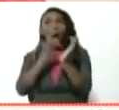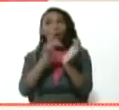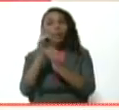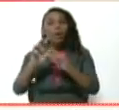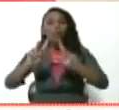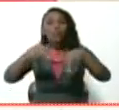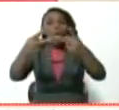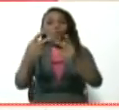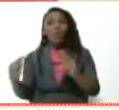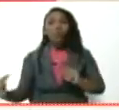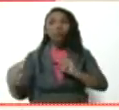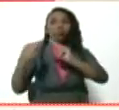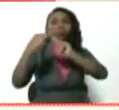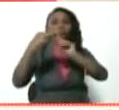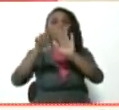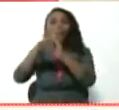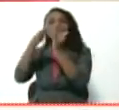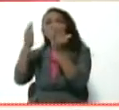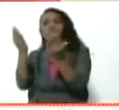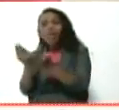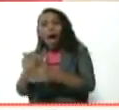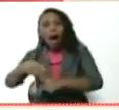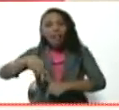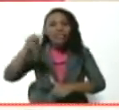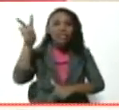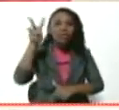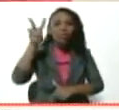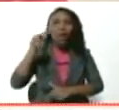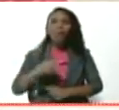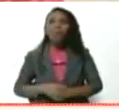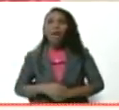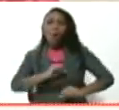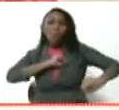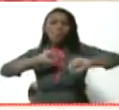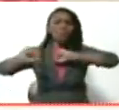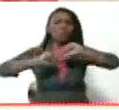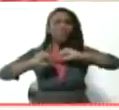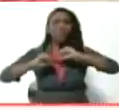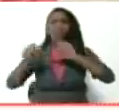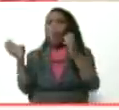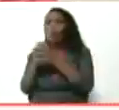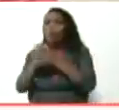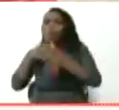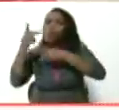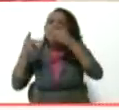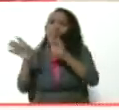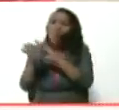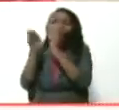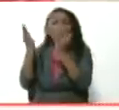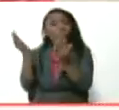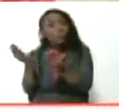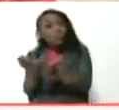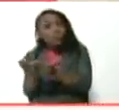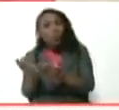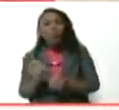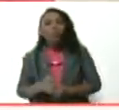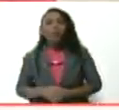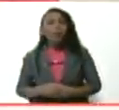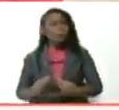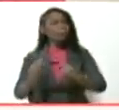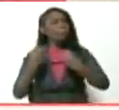encuentro mundial aquí en Venezuela, de movimientos y partidos políticos del mundo,